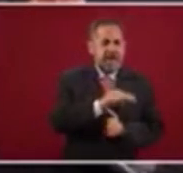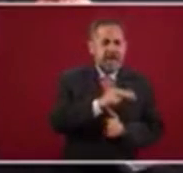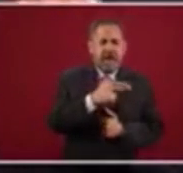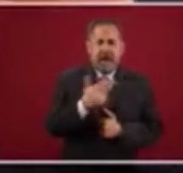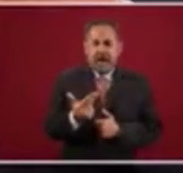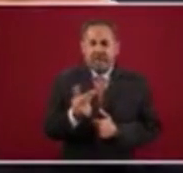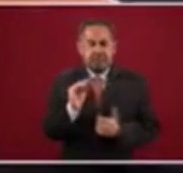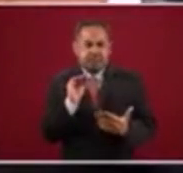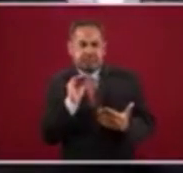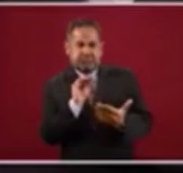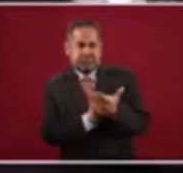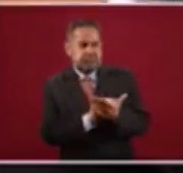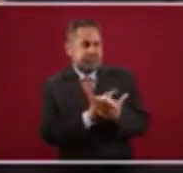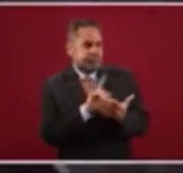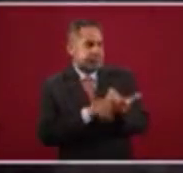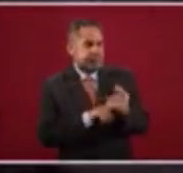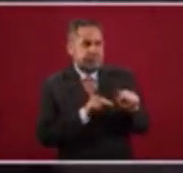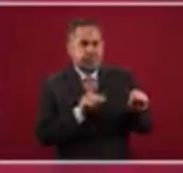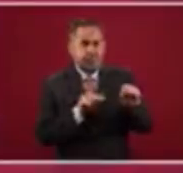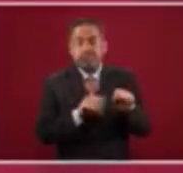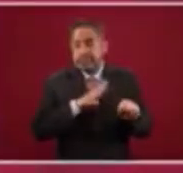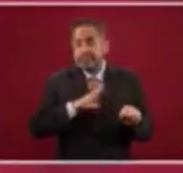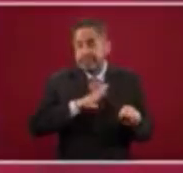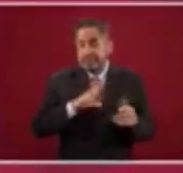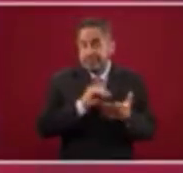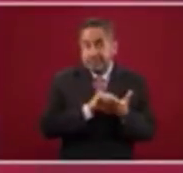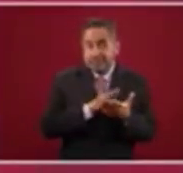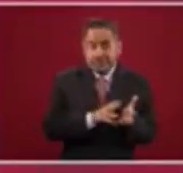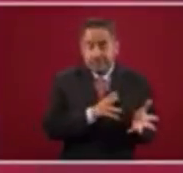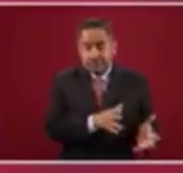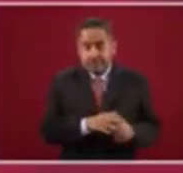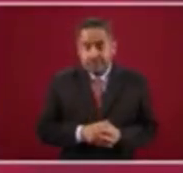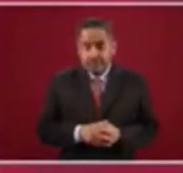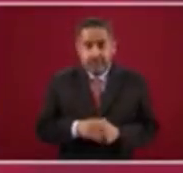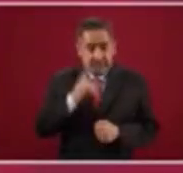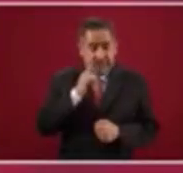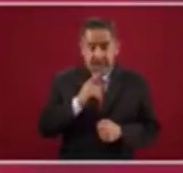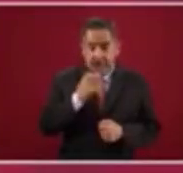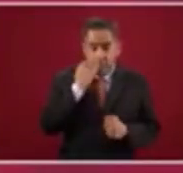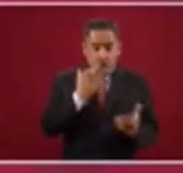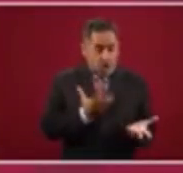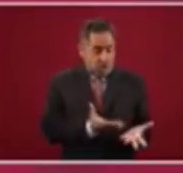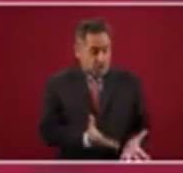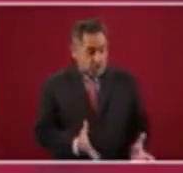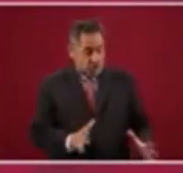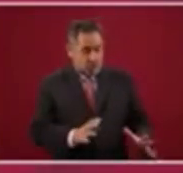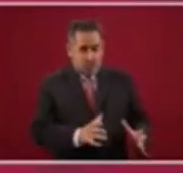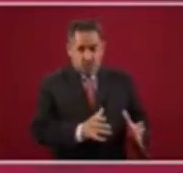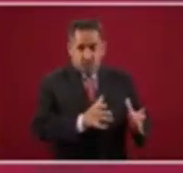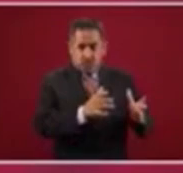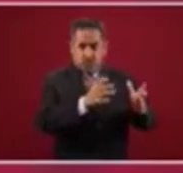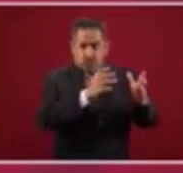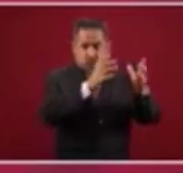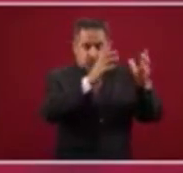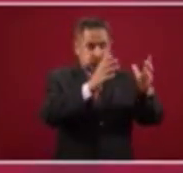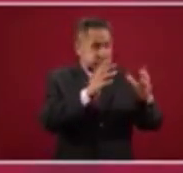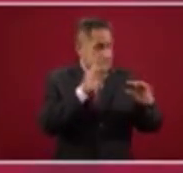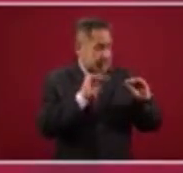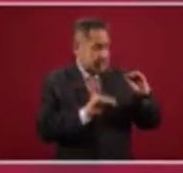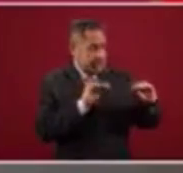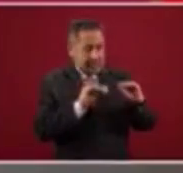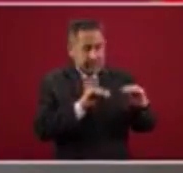también, porque estos jarrones y todos estos